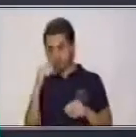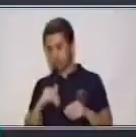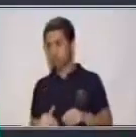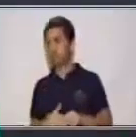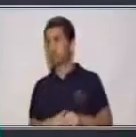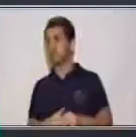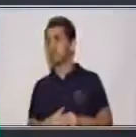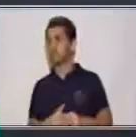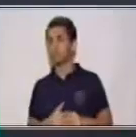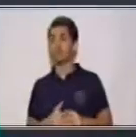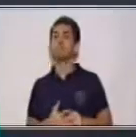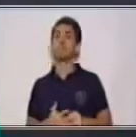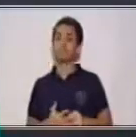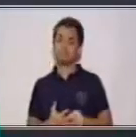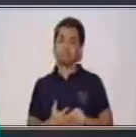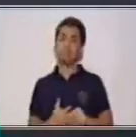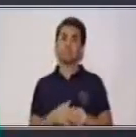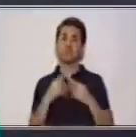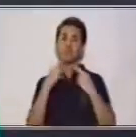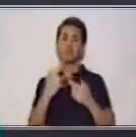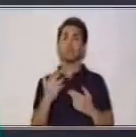nos queda por resultado 4,